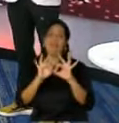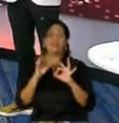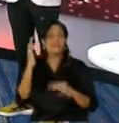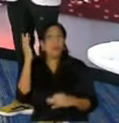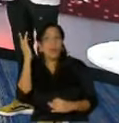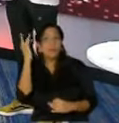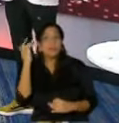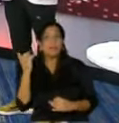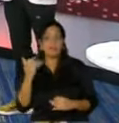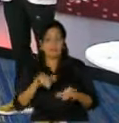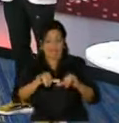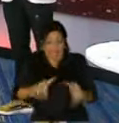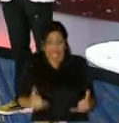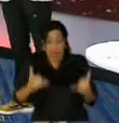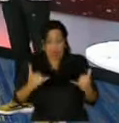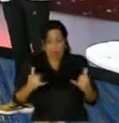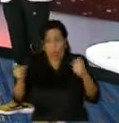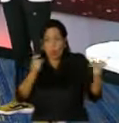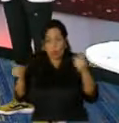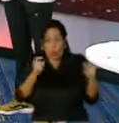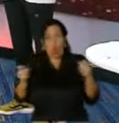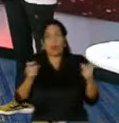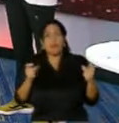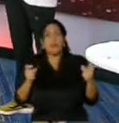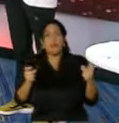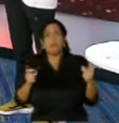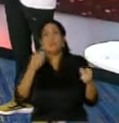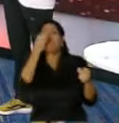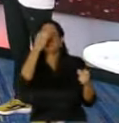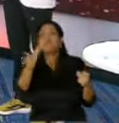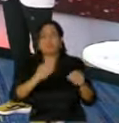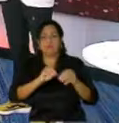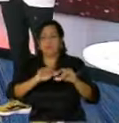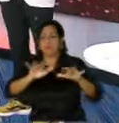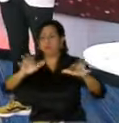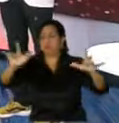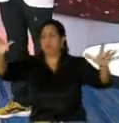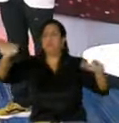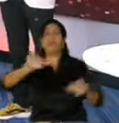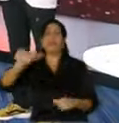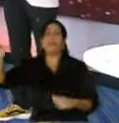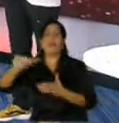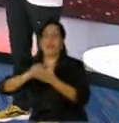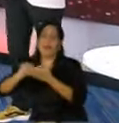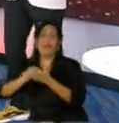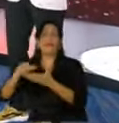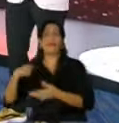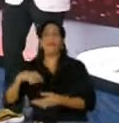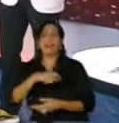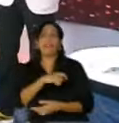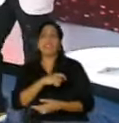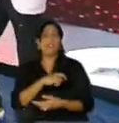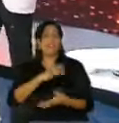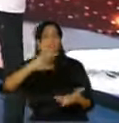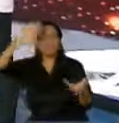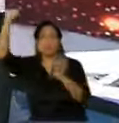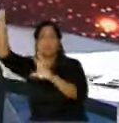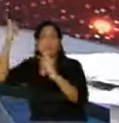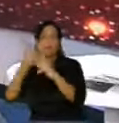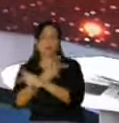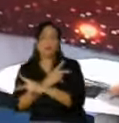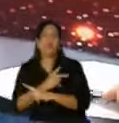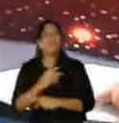el coronavirus en este momento, las circunstancias podrían entonces llegar a todos los países como le presentamos hoy. Sabemos que es un momento difícil,